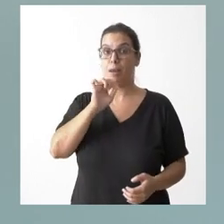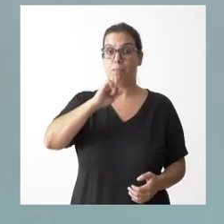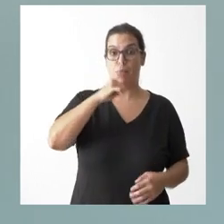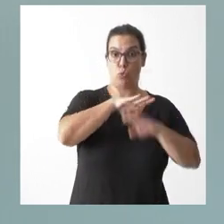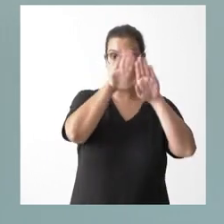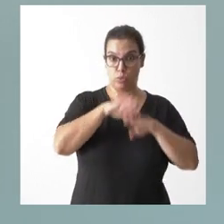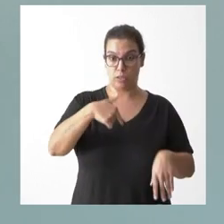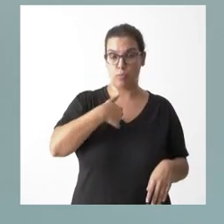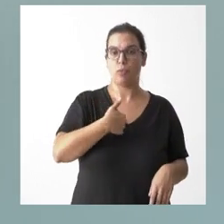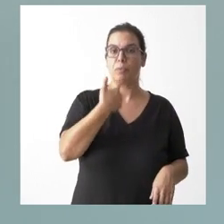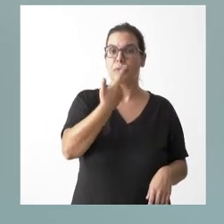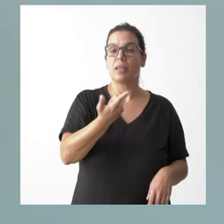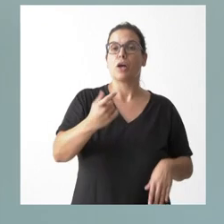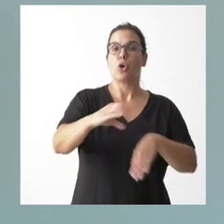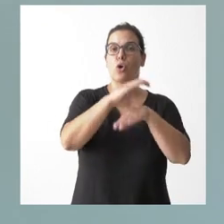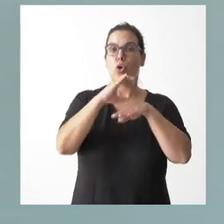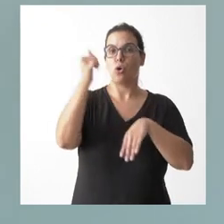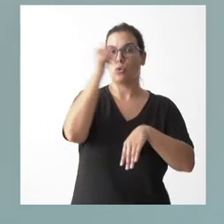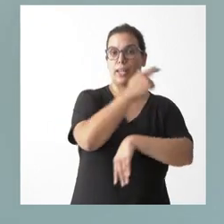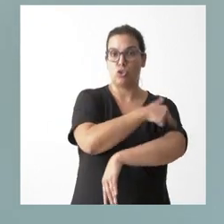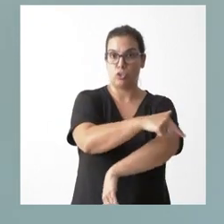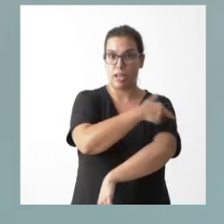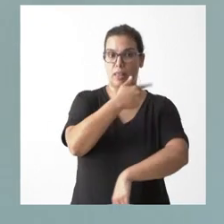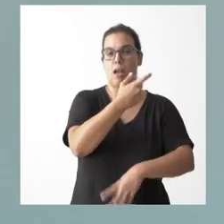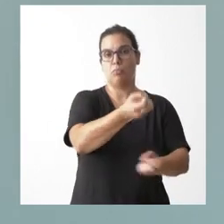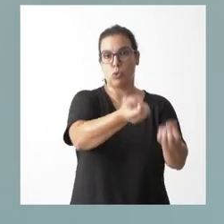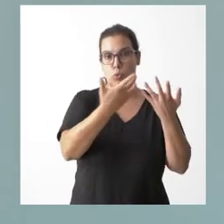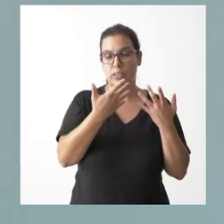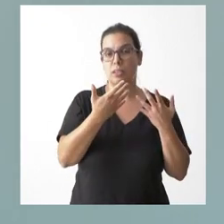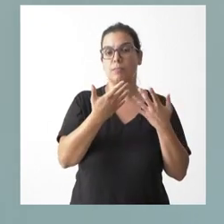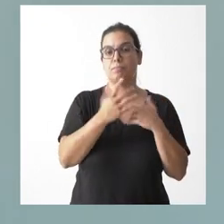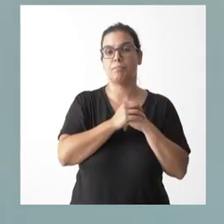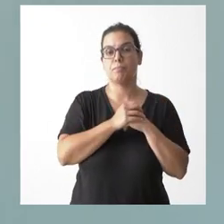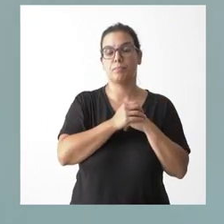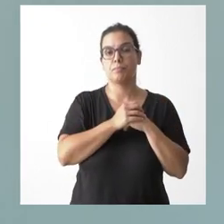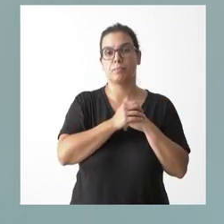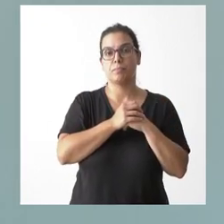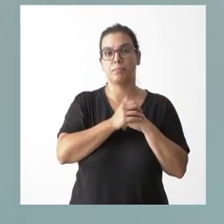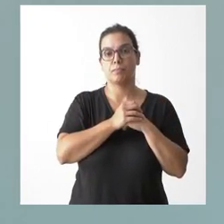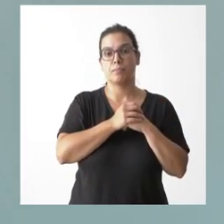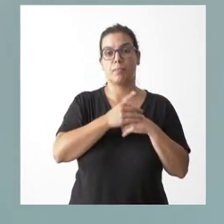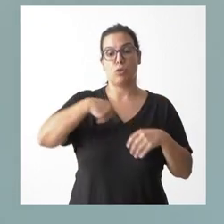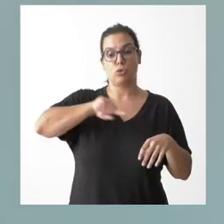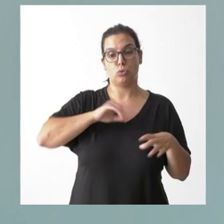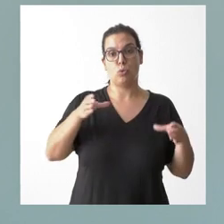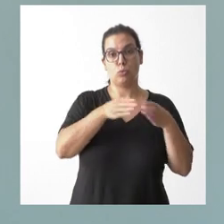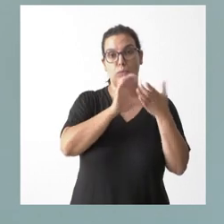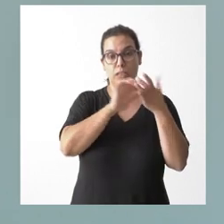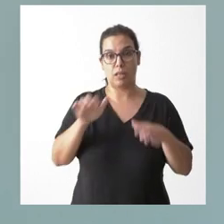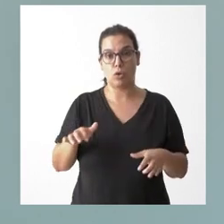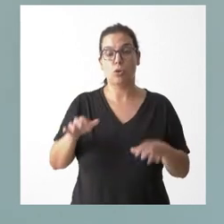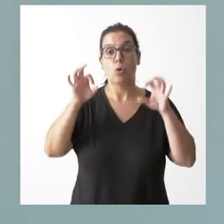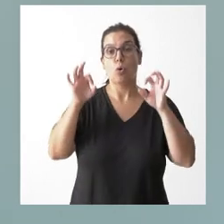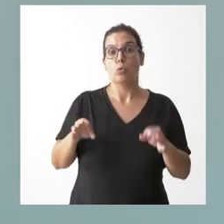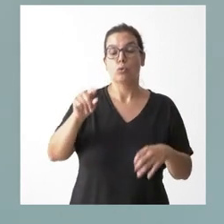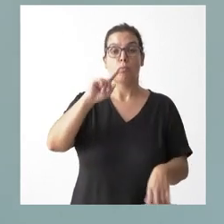el consejero de Sanidad nos ha informado de la posición de la Junta de Castilla y León en el momento en que se conozcan